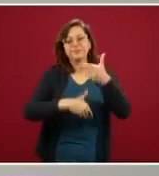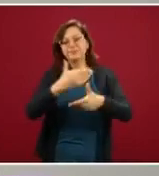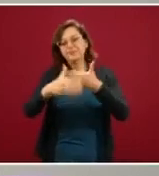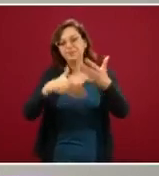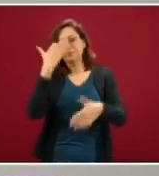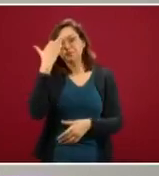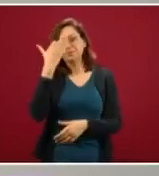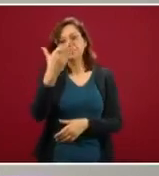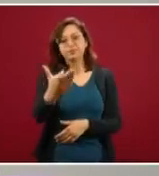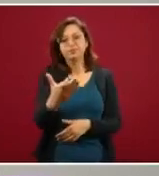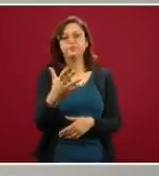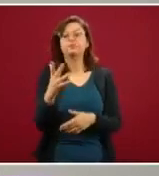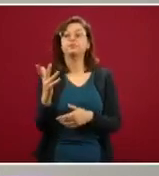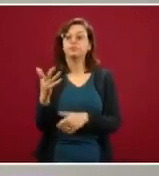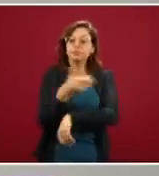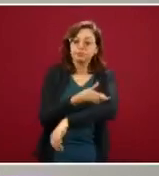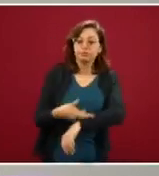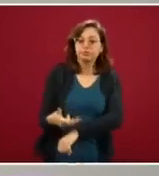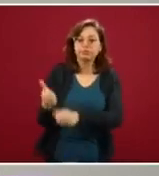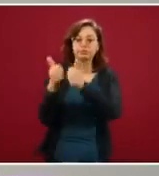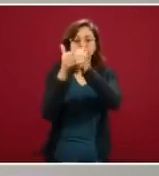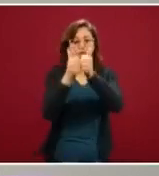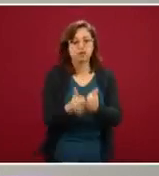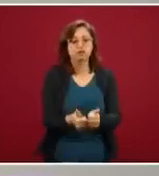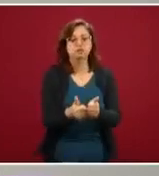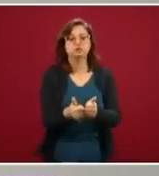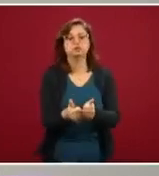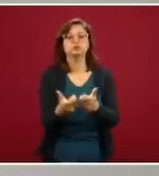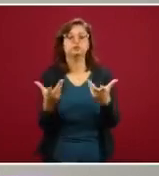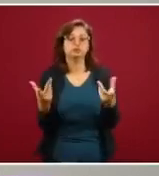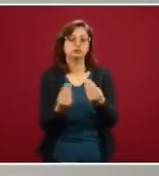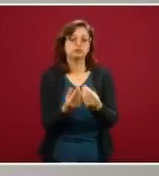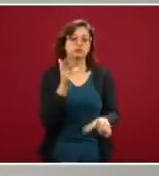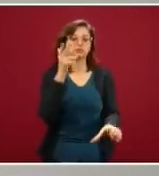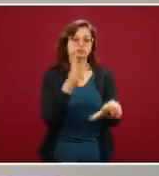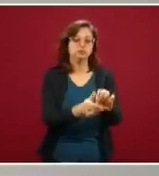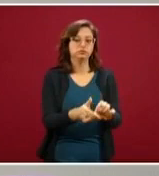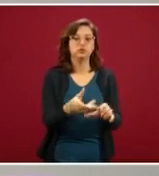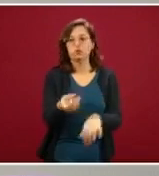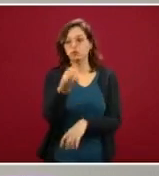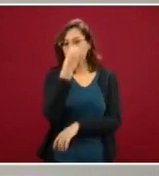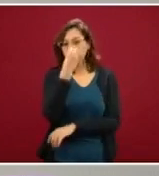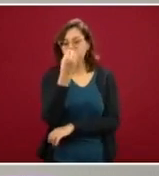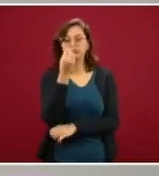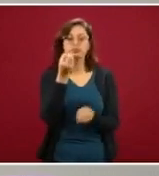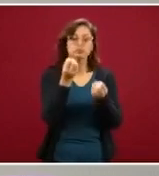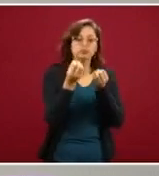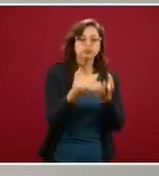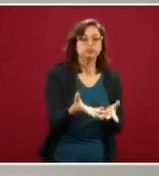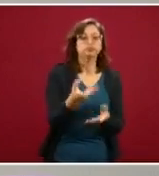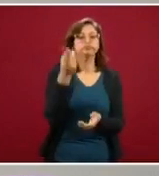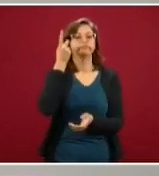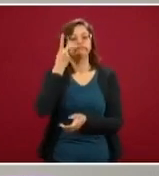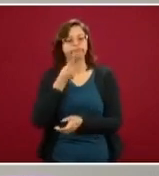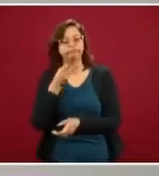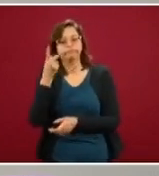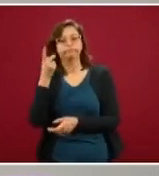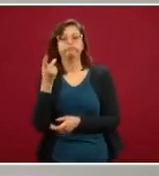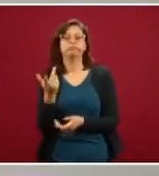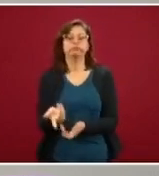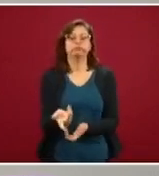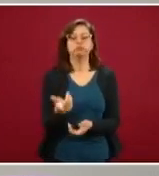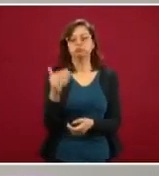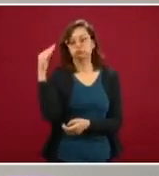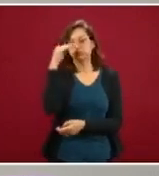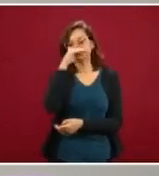tiempo también son utilizados para que sus familiares puedan hospedarse, tengan alimentación, un lugar donde dormir, donde alimentarse de